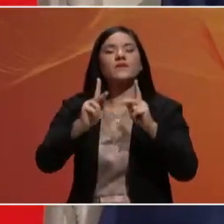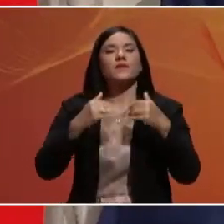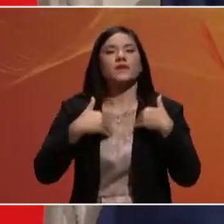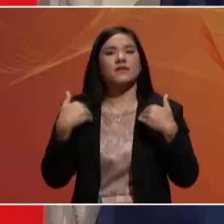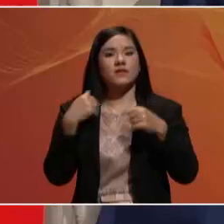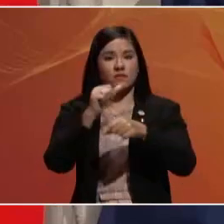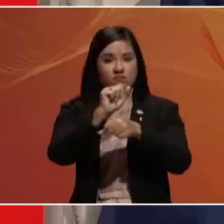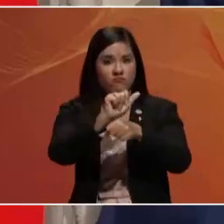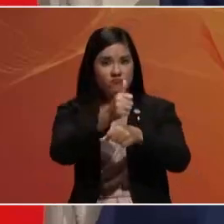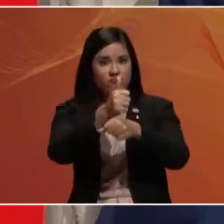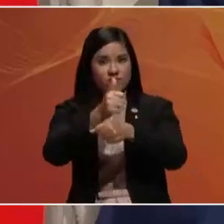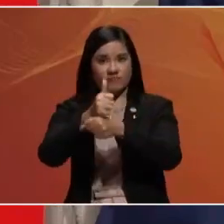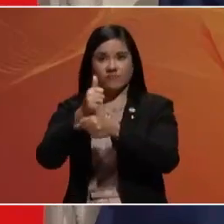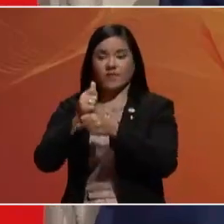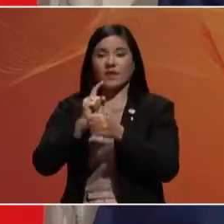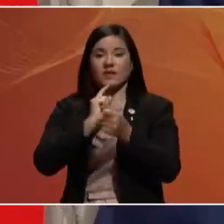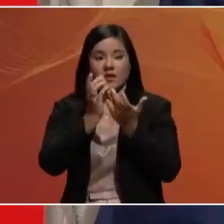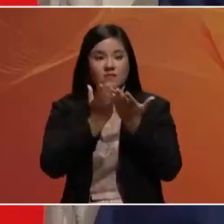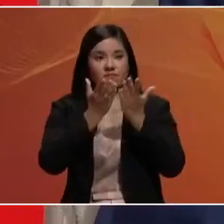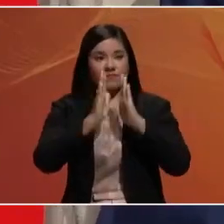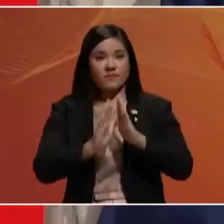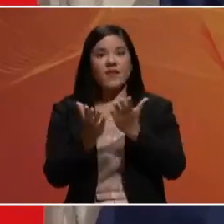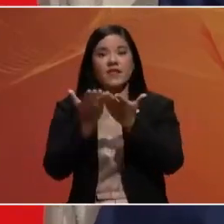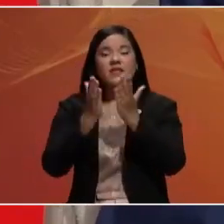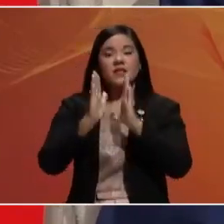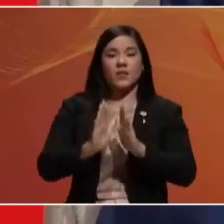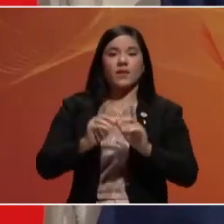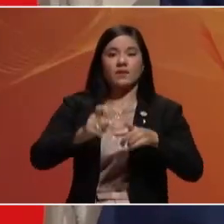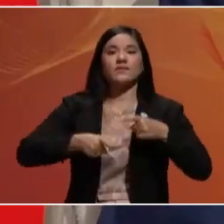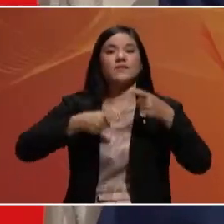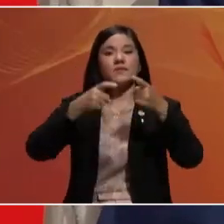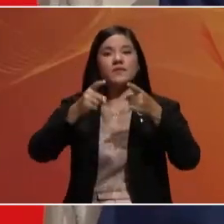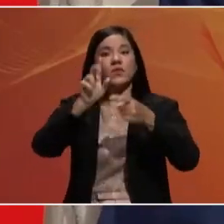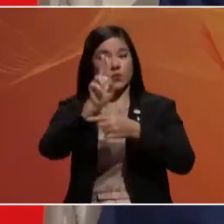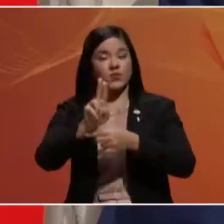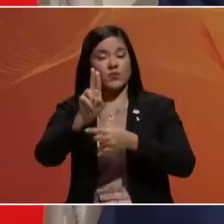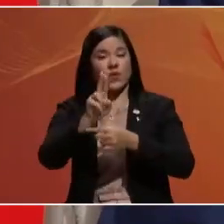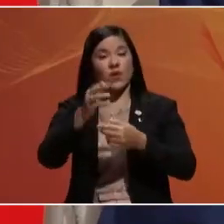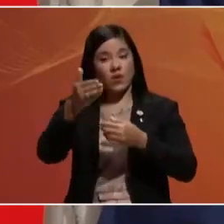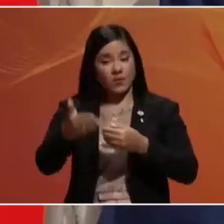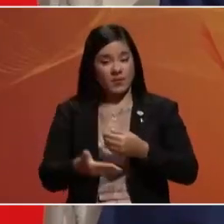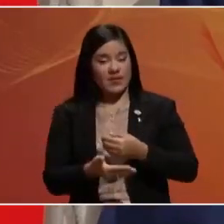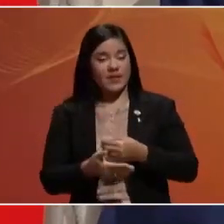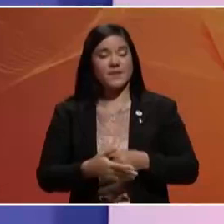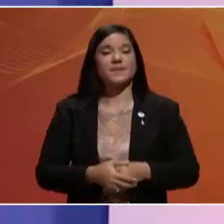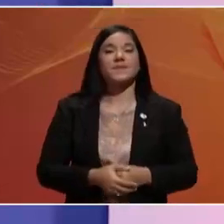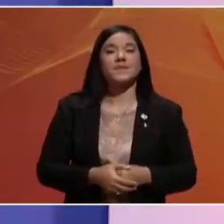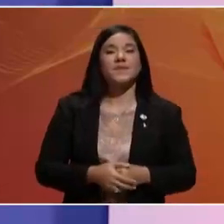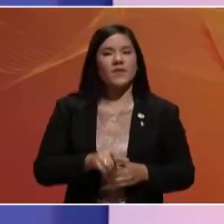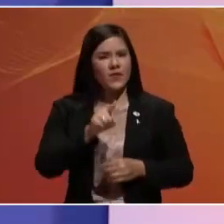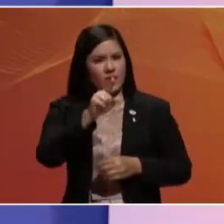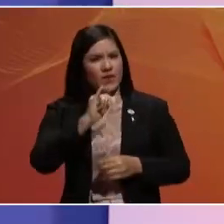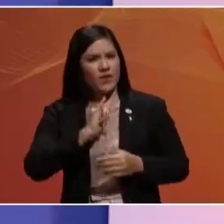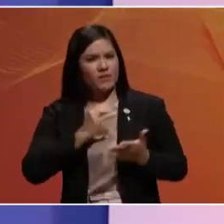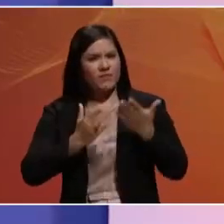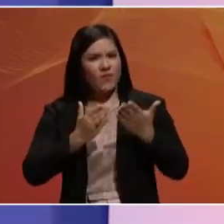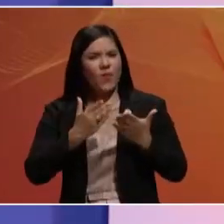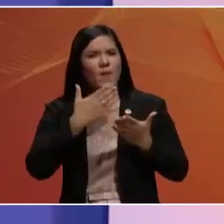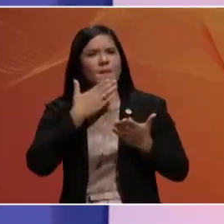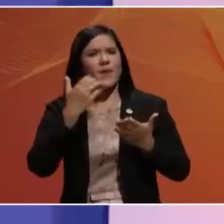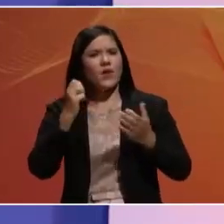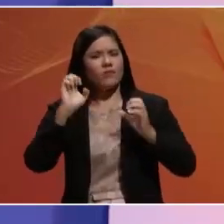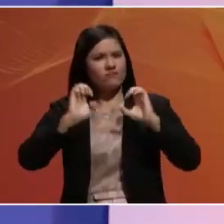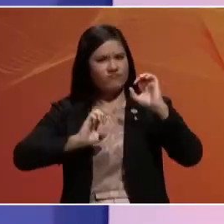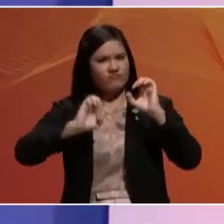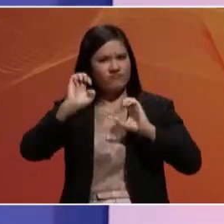está ofertando los servicios y recibiendo a los usuarios que nos visitan. Y entre usted y yo, ¿cuál es la institución mejor valorada a nivel